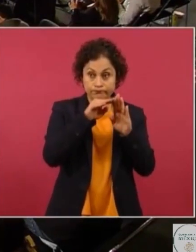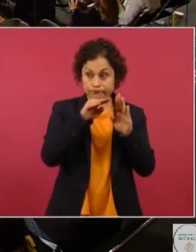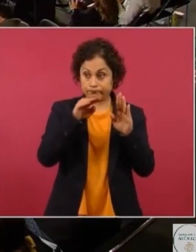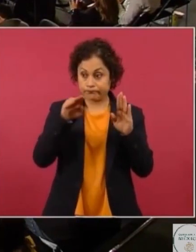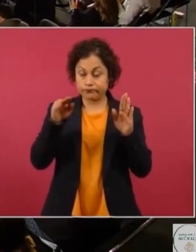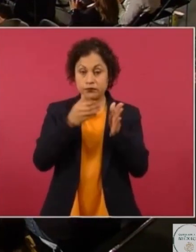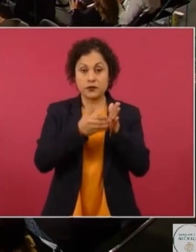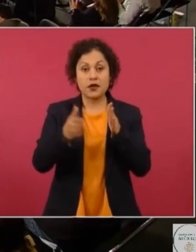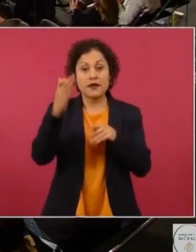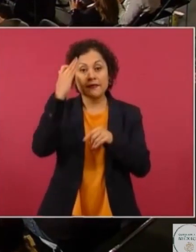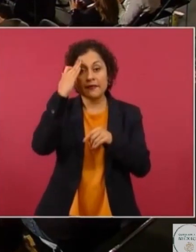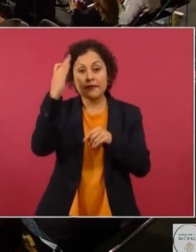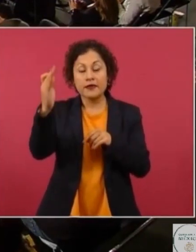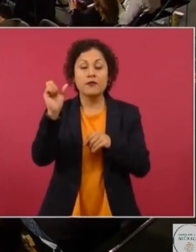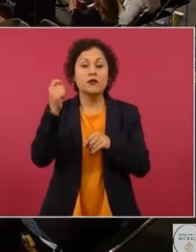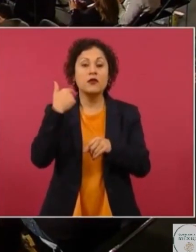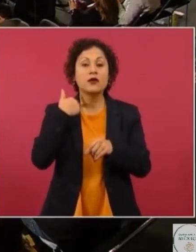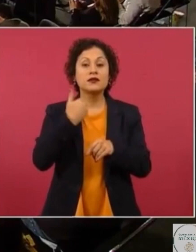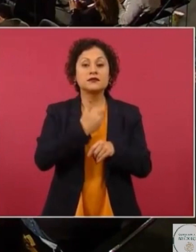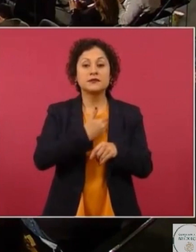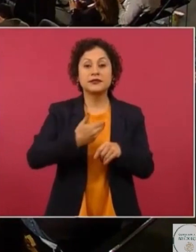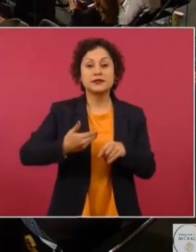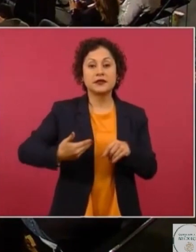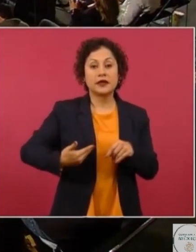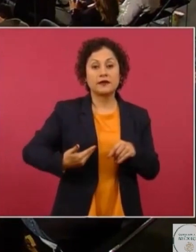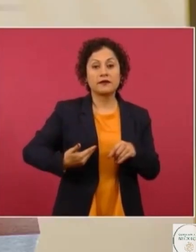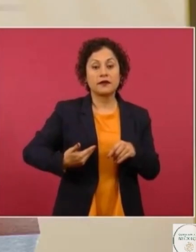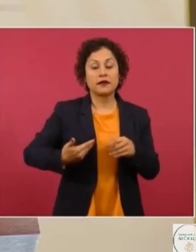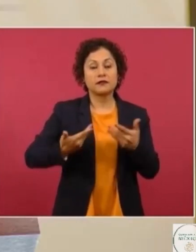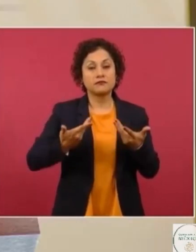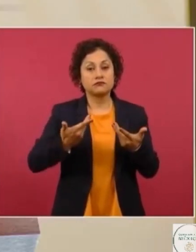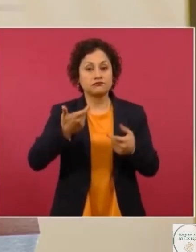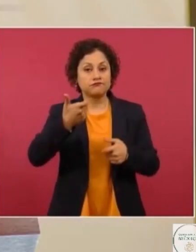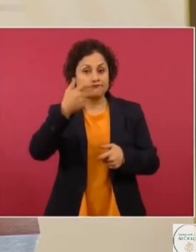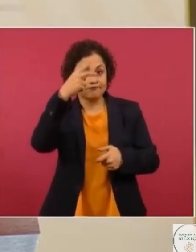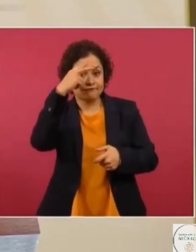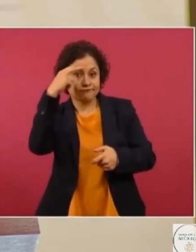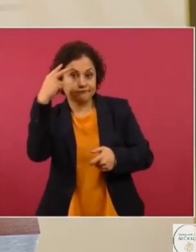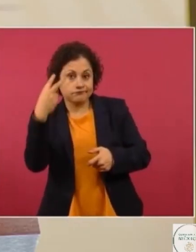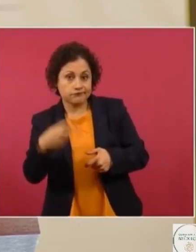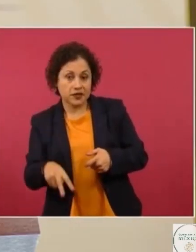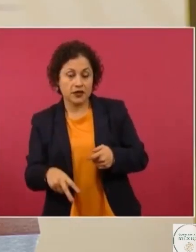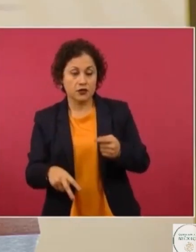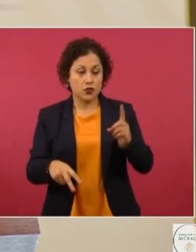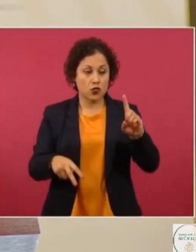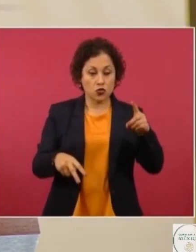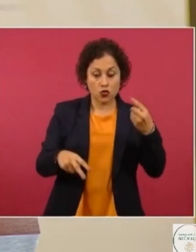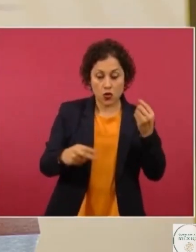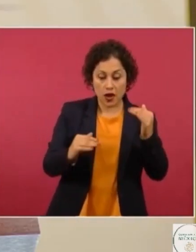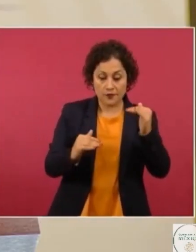Liceo Peña Nieto, 55% de devaluación. Y nosotros una apreciación del 10%.